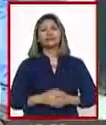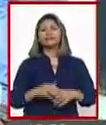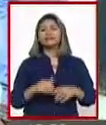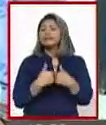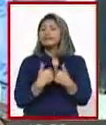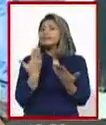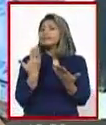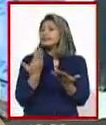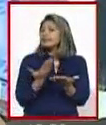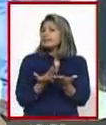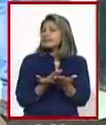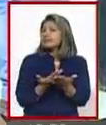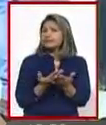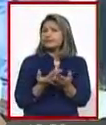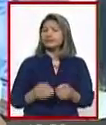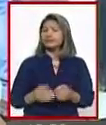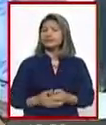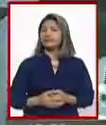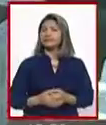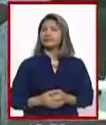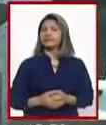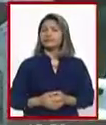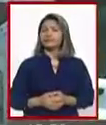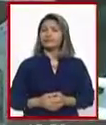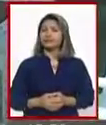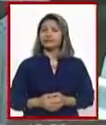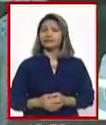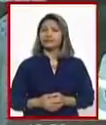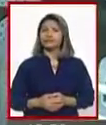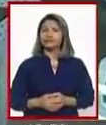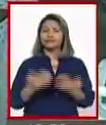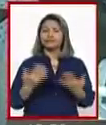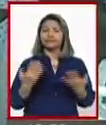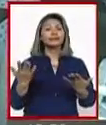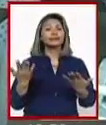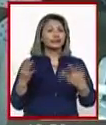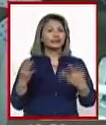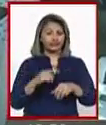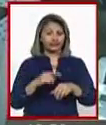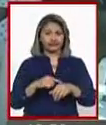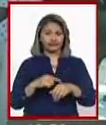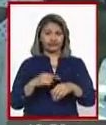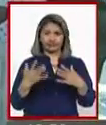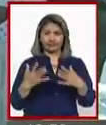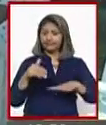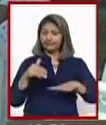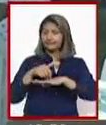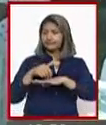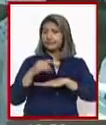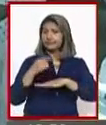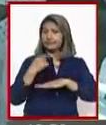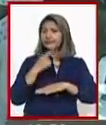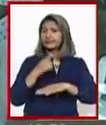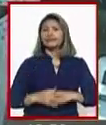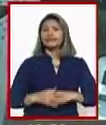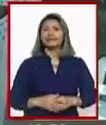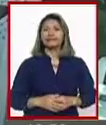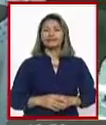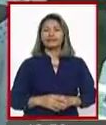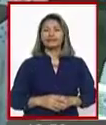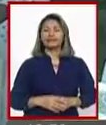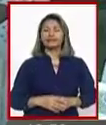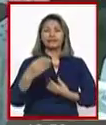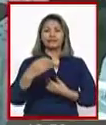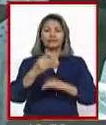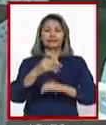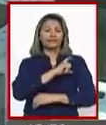llegar, ahorita ya había estado aprendido por los transeúntes. En este momento se lo va a remitir a lo que es el correspondiente a la unidad, a